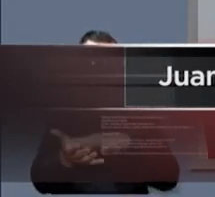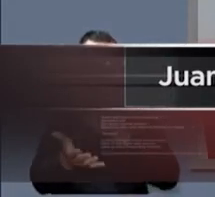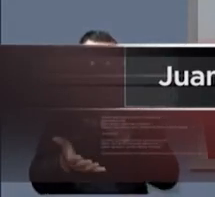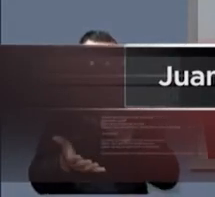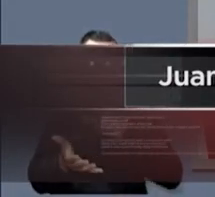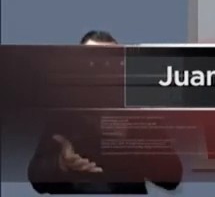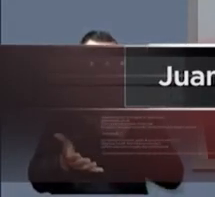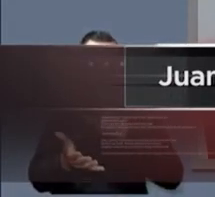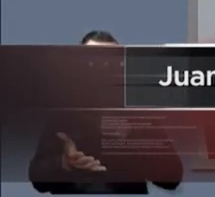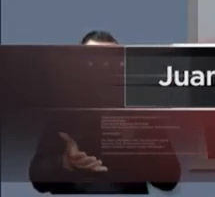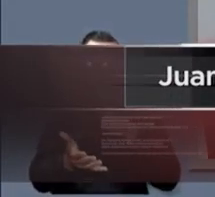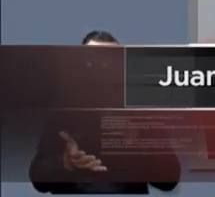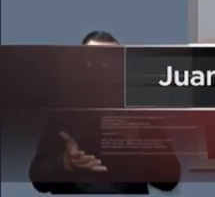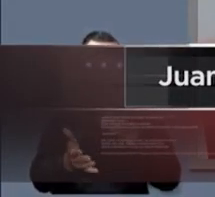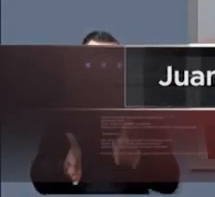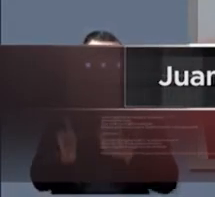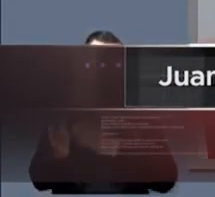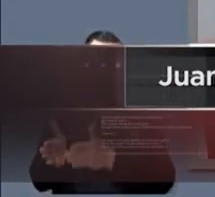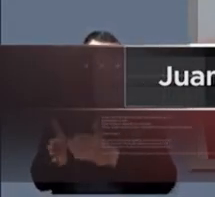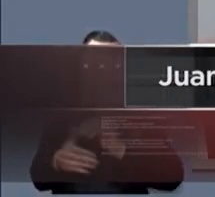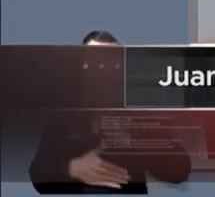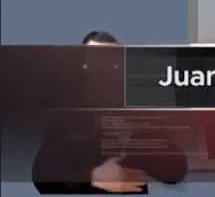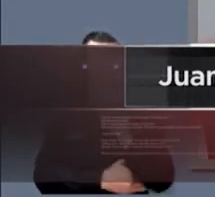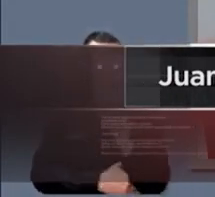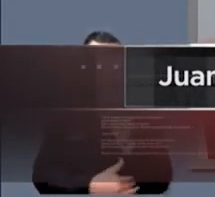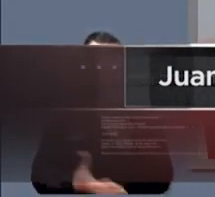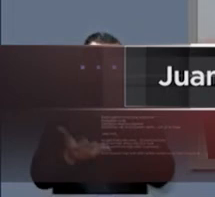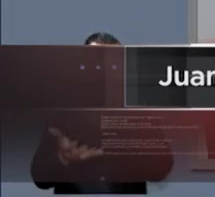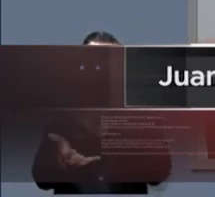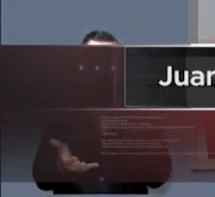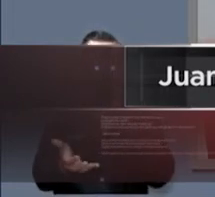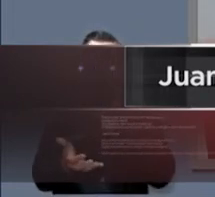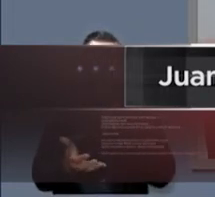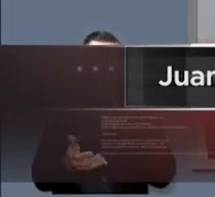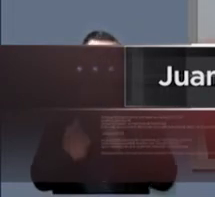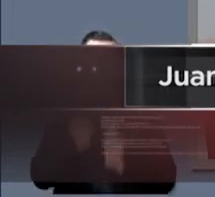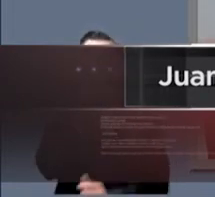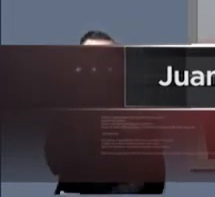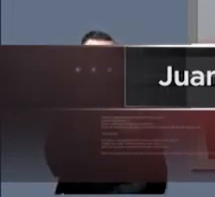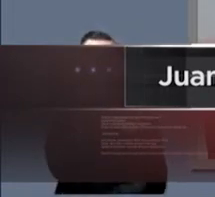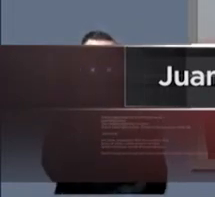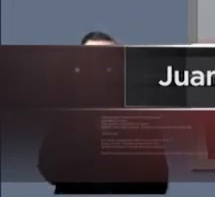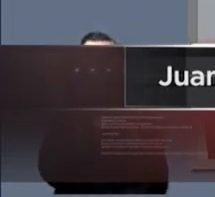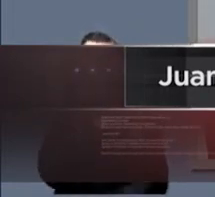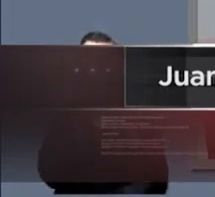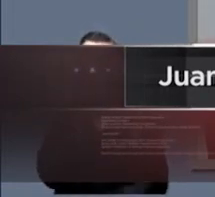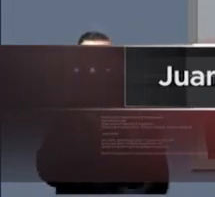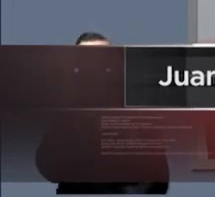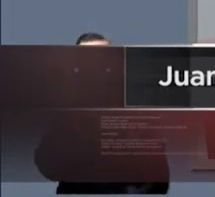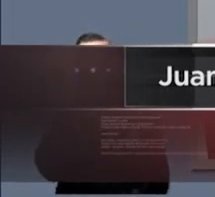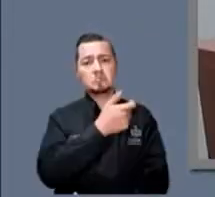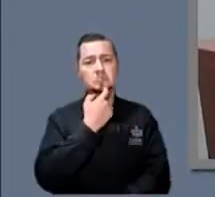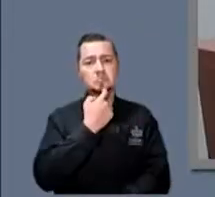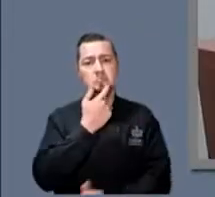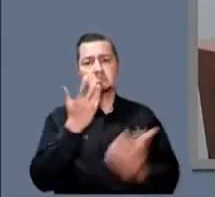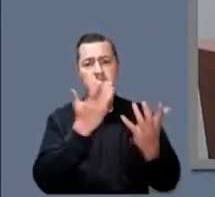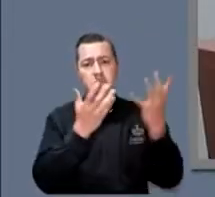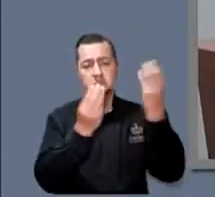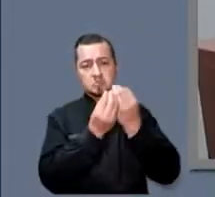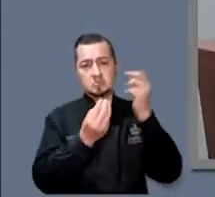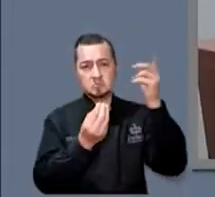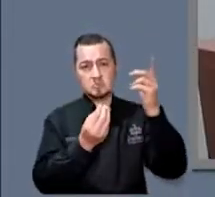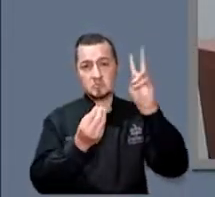contemplado un presupuesto específico para compra de vacunas la verdad es que el proceso de